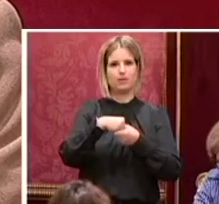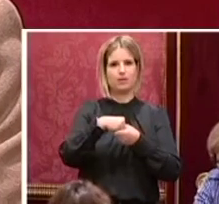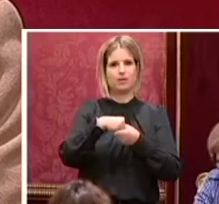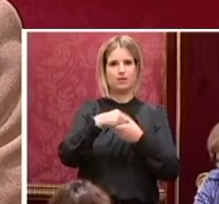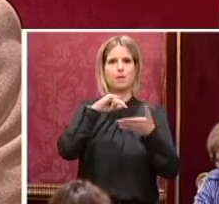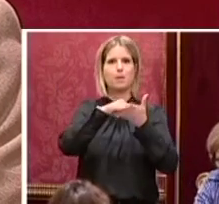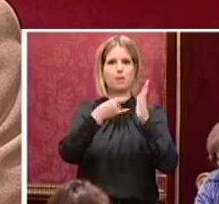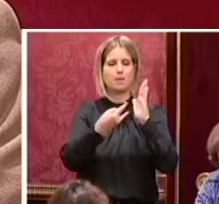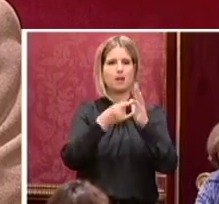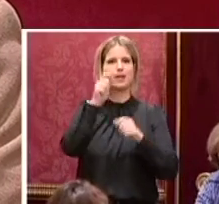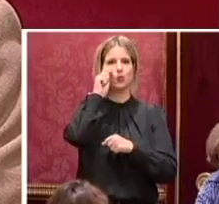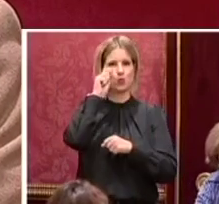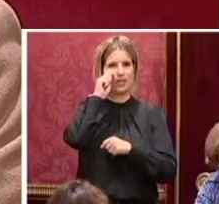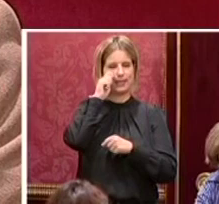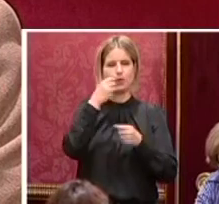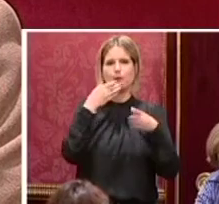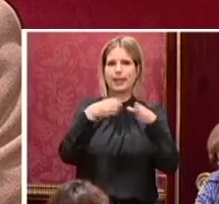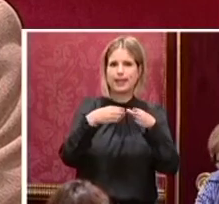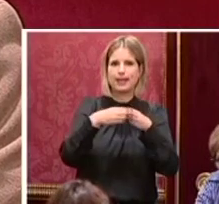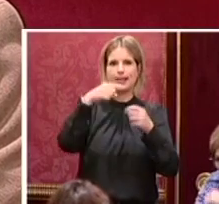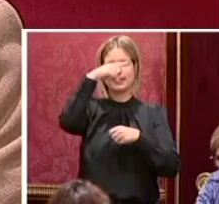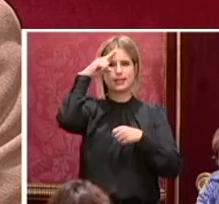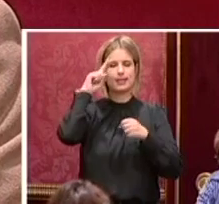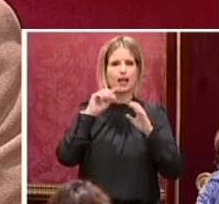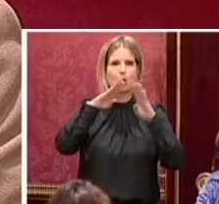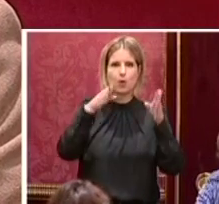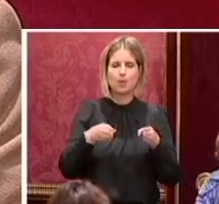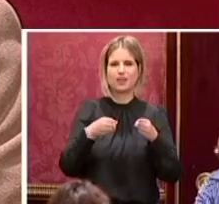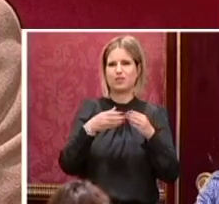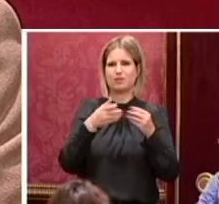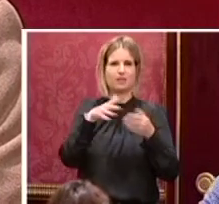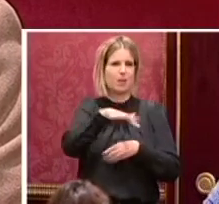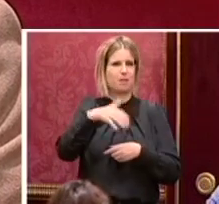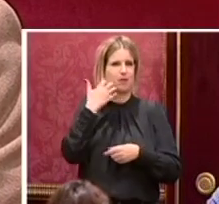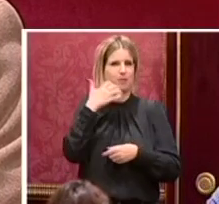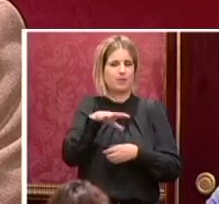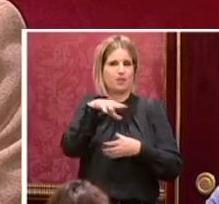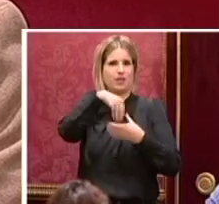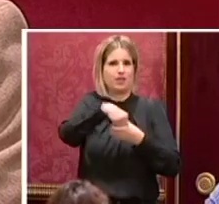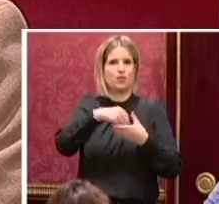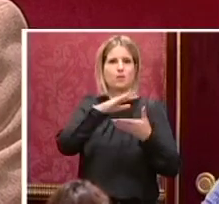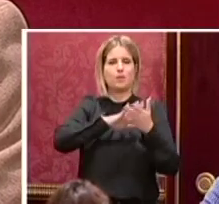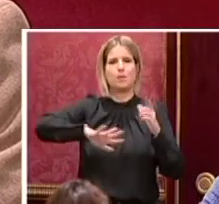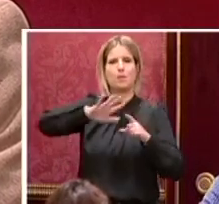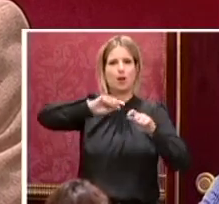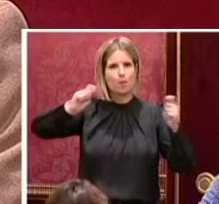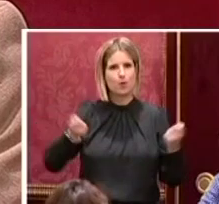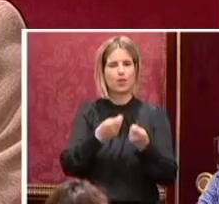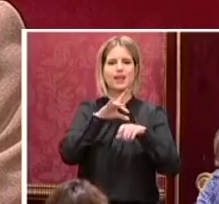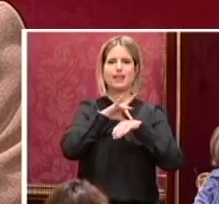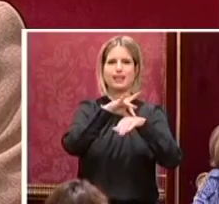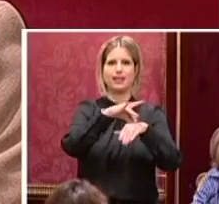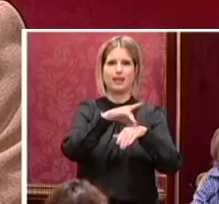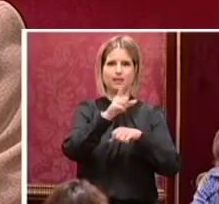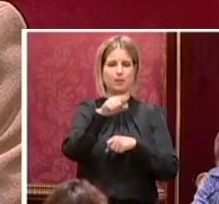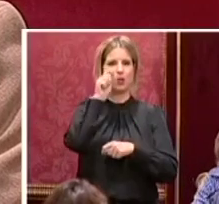plan turístico pues iglesias, conventos, camarines y espacios sacros singulares en los planos promocionales y en las guías turísticas. En el plano